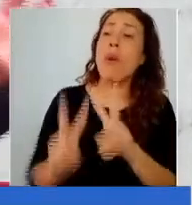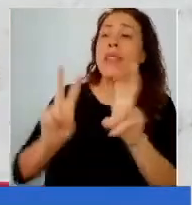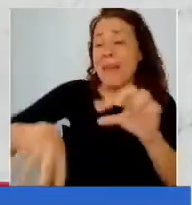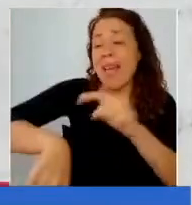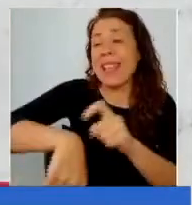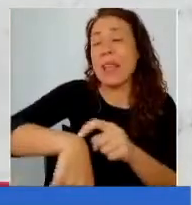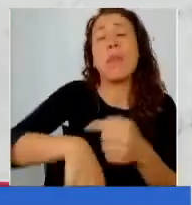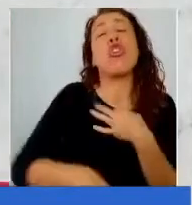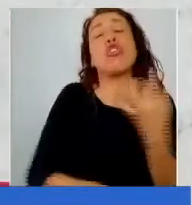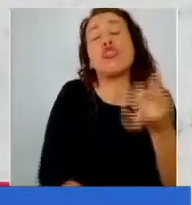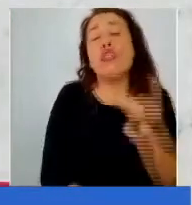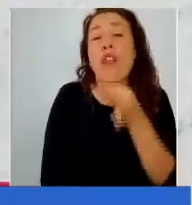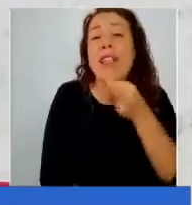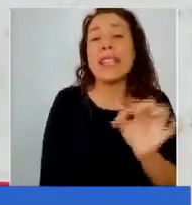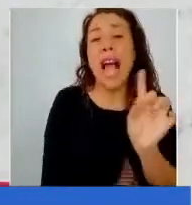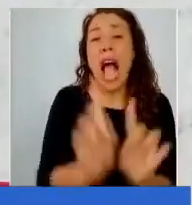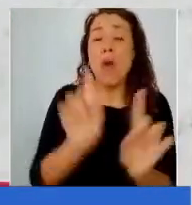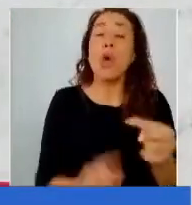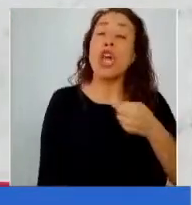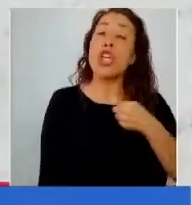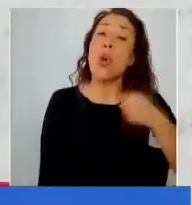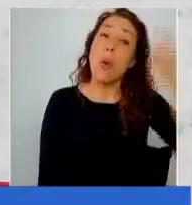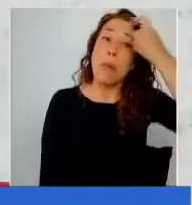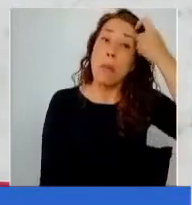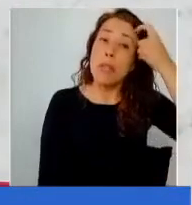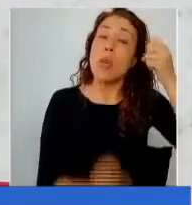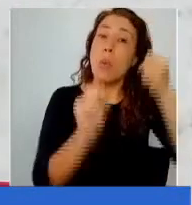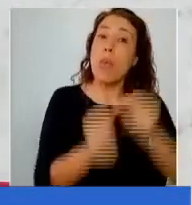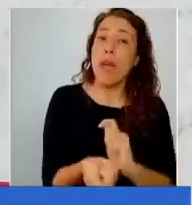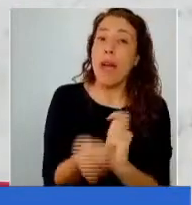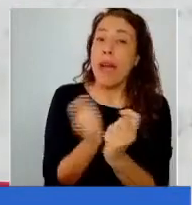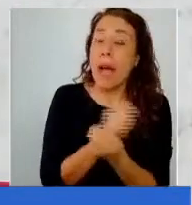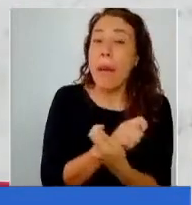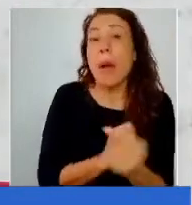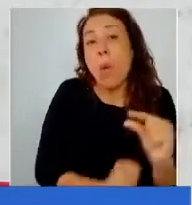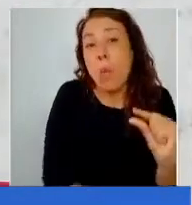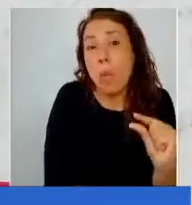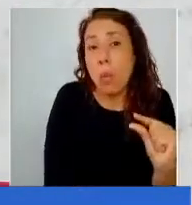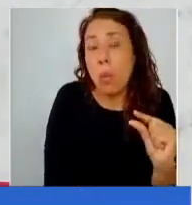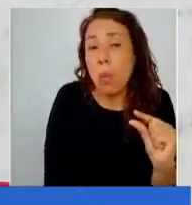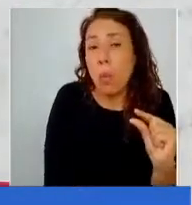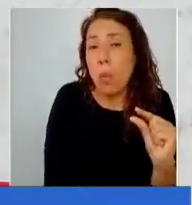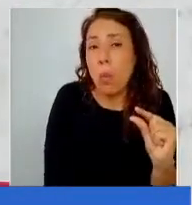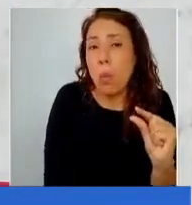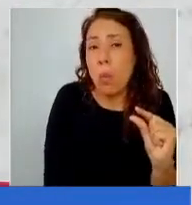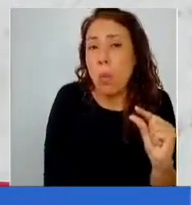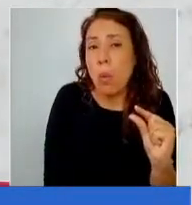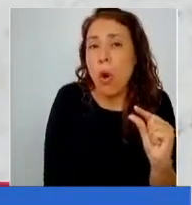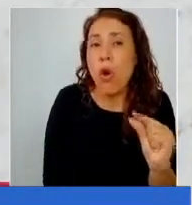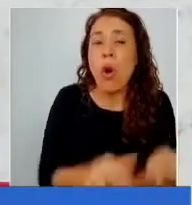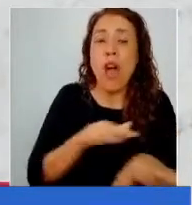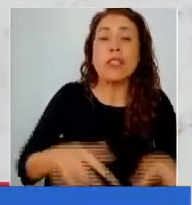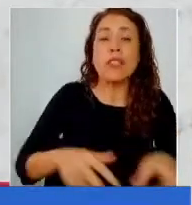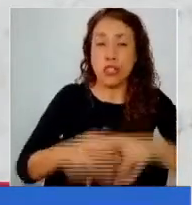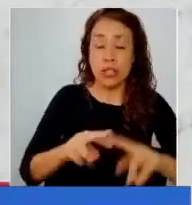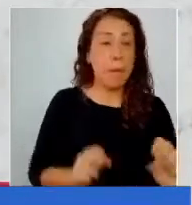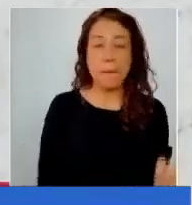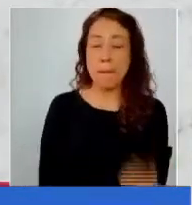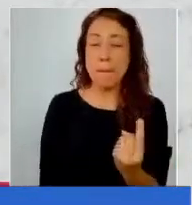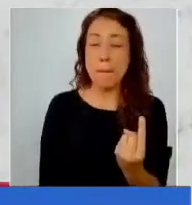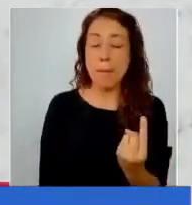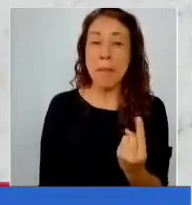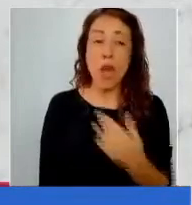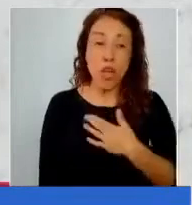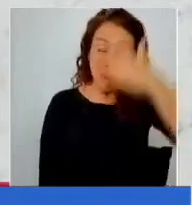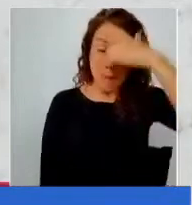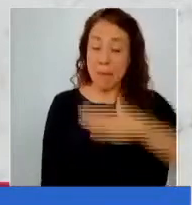algunos que me parecen pueden cambiar un poquito la línea de lo que estamos haciendo primero y personalmente ha sido